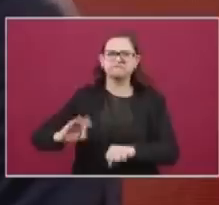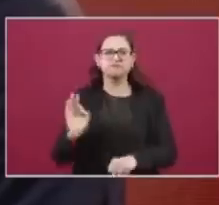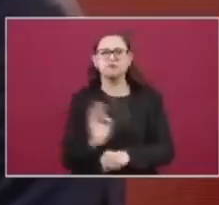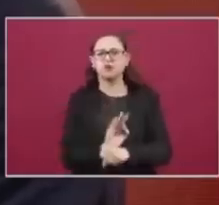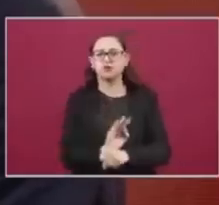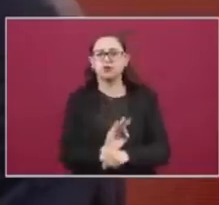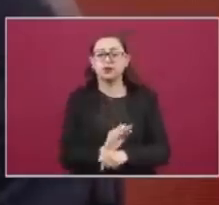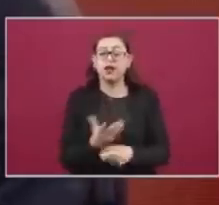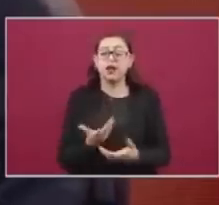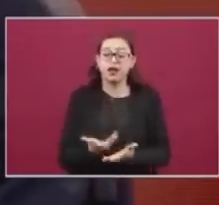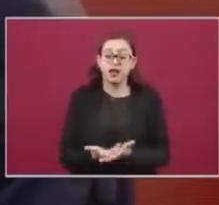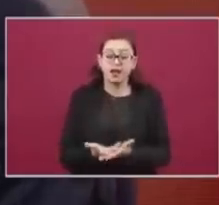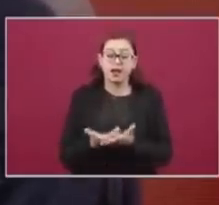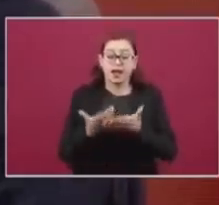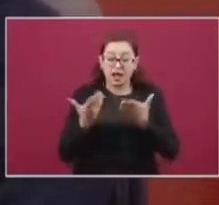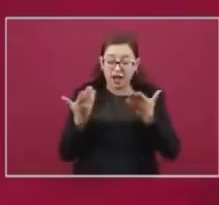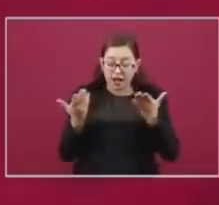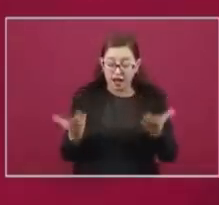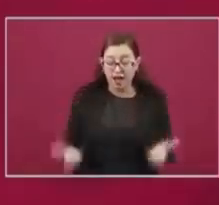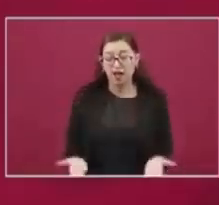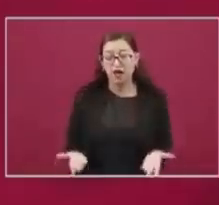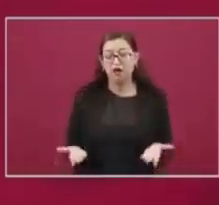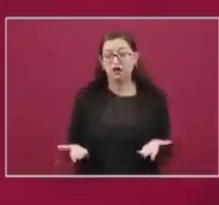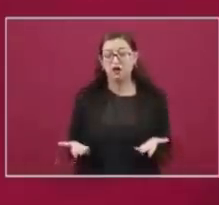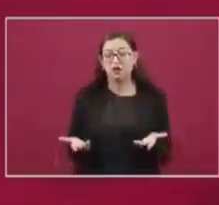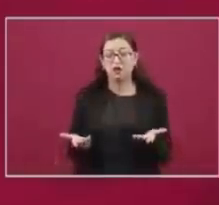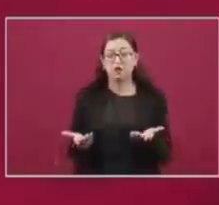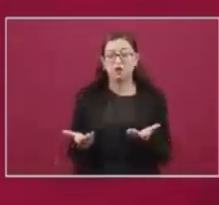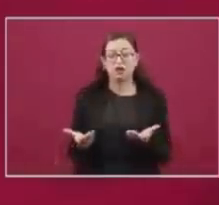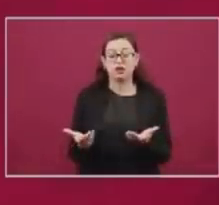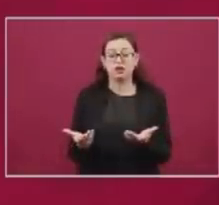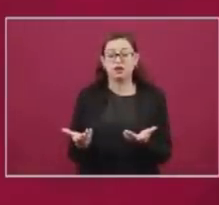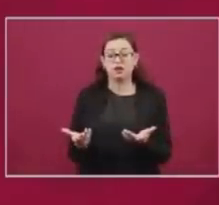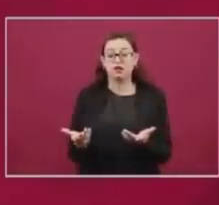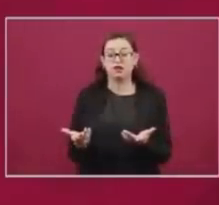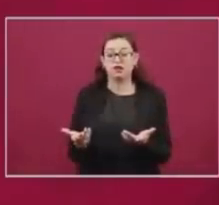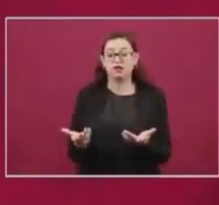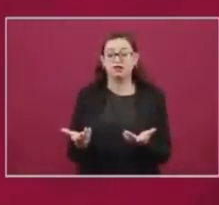Ahora, lo que más nos